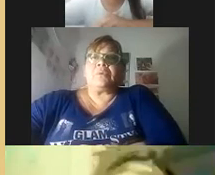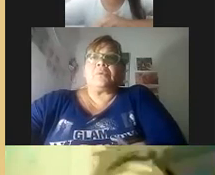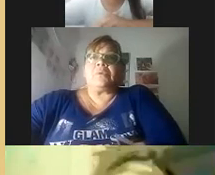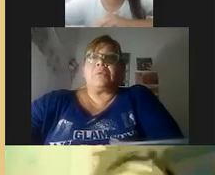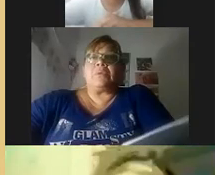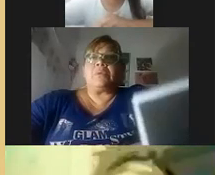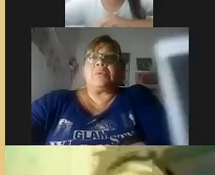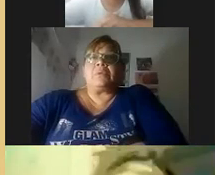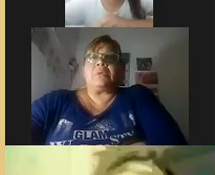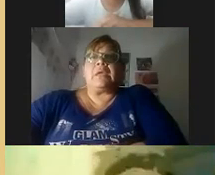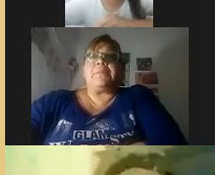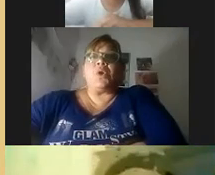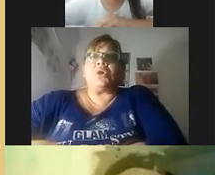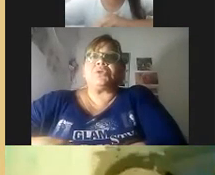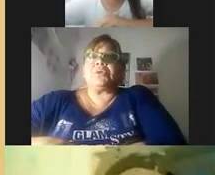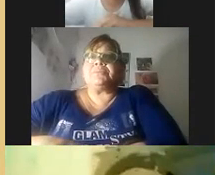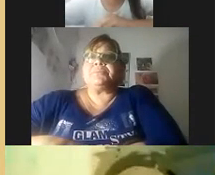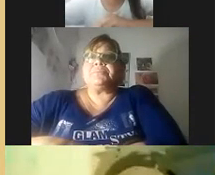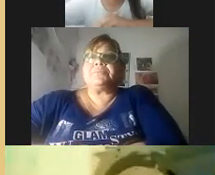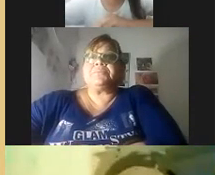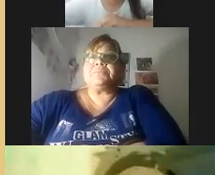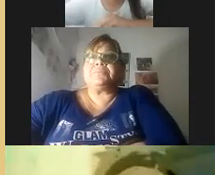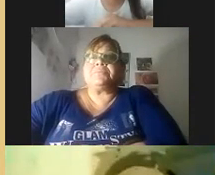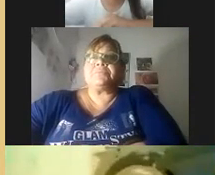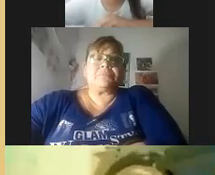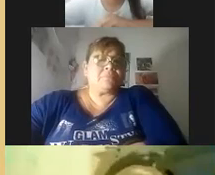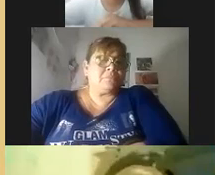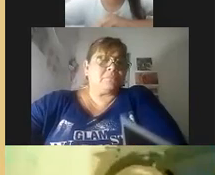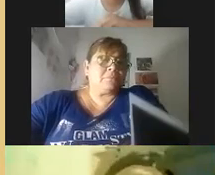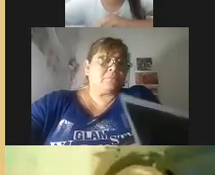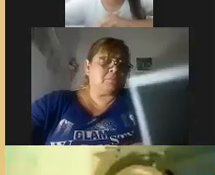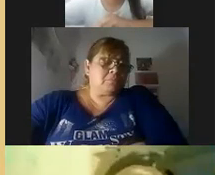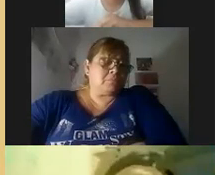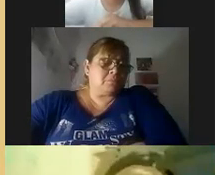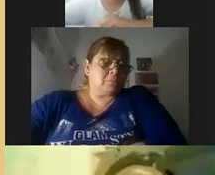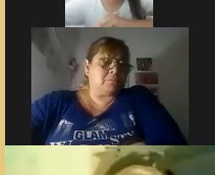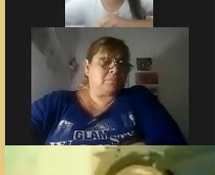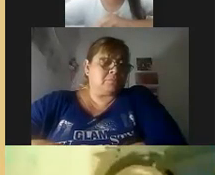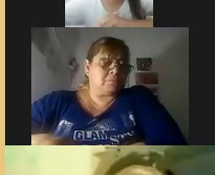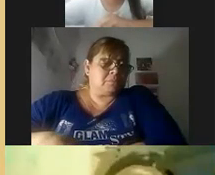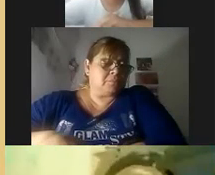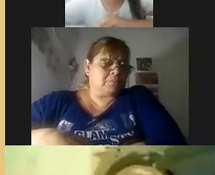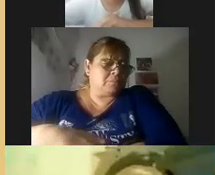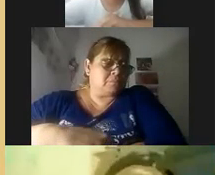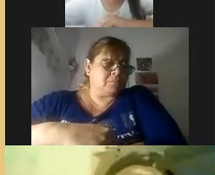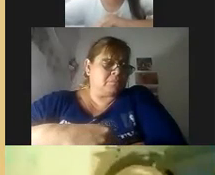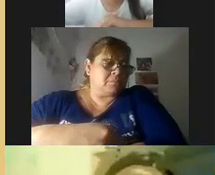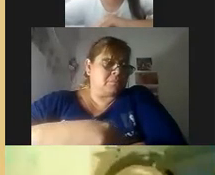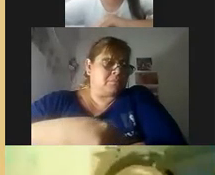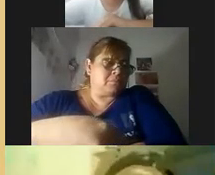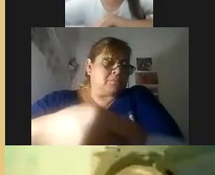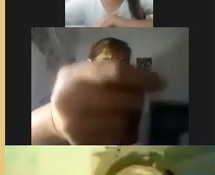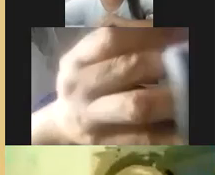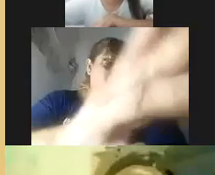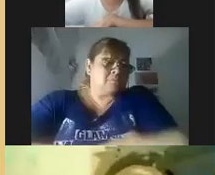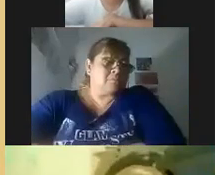huesos? No, Y esponjoso. cédula. Está bien, perfecto, perfecto. Bueno, ¿se